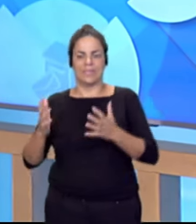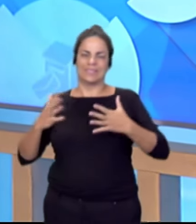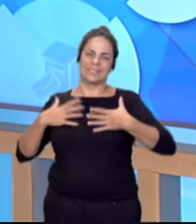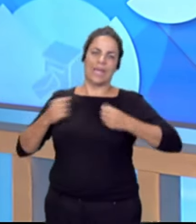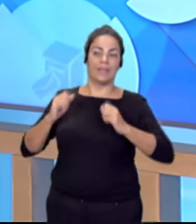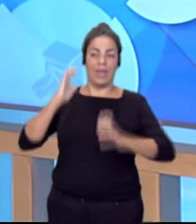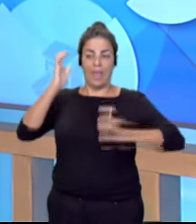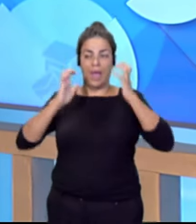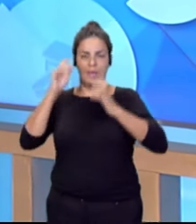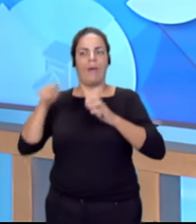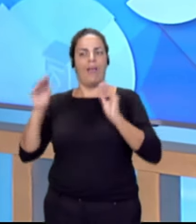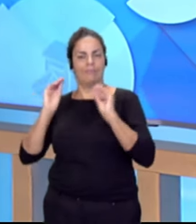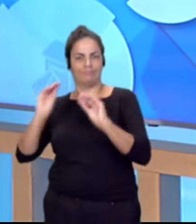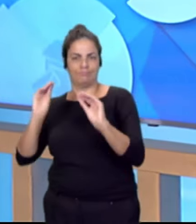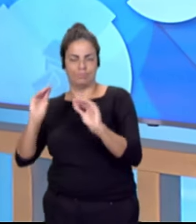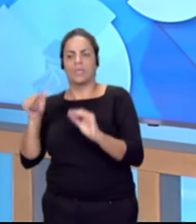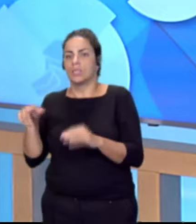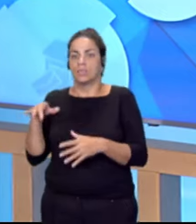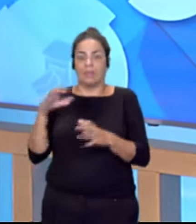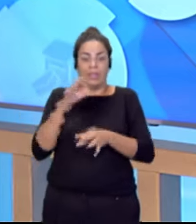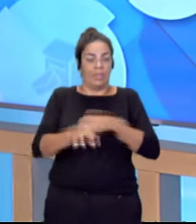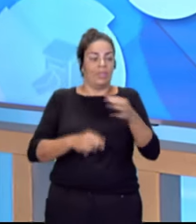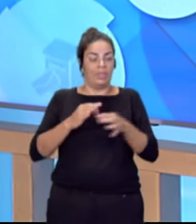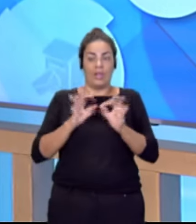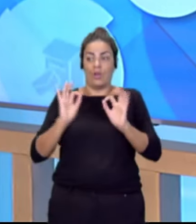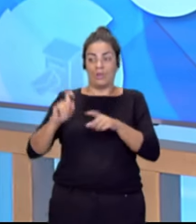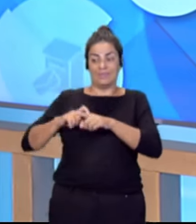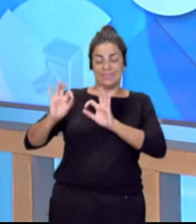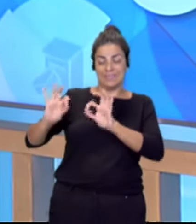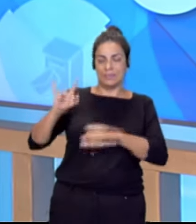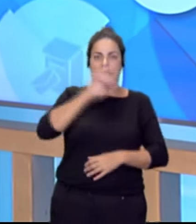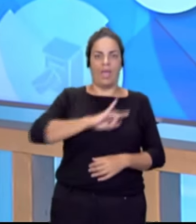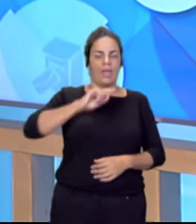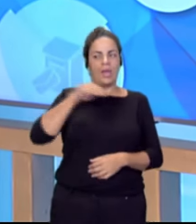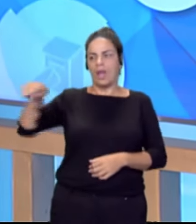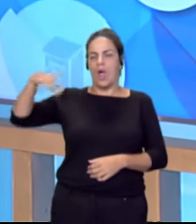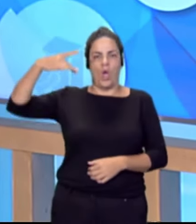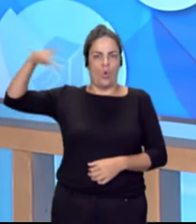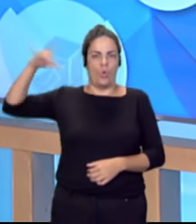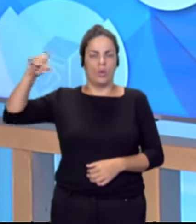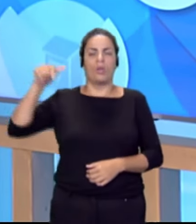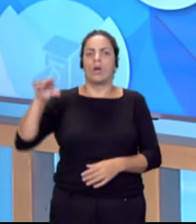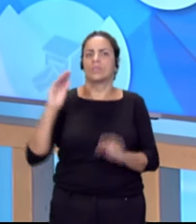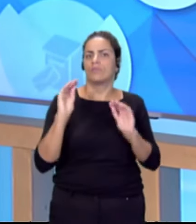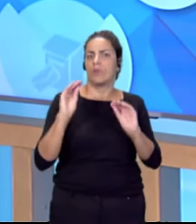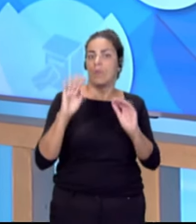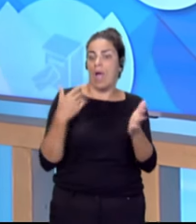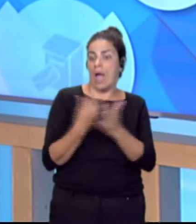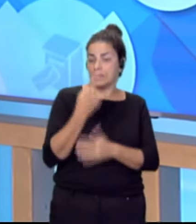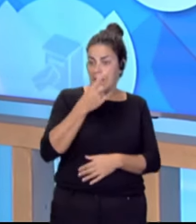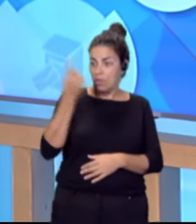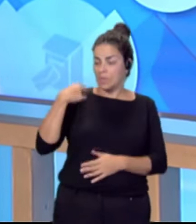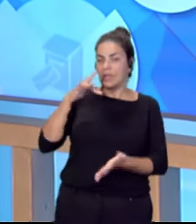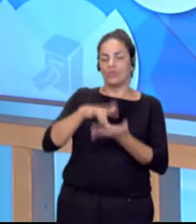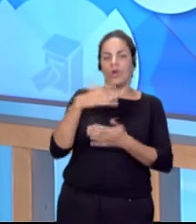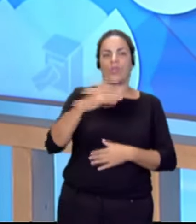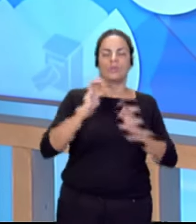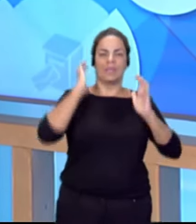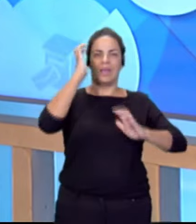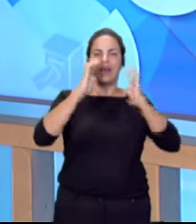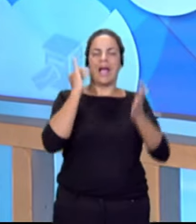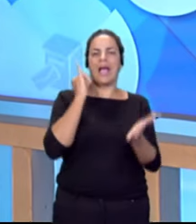el único ciclo de este tipo que tenemos en Canarias. Esta formación se impartía hasta el curso pasado en la granja experimental de Pozo